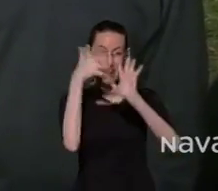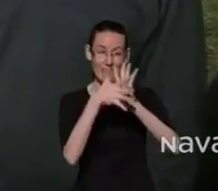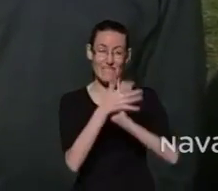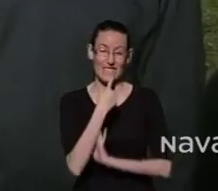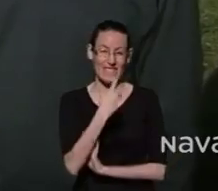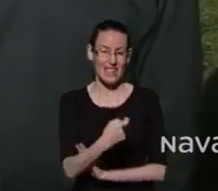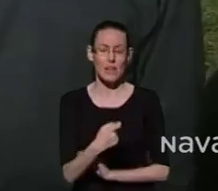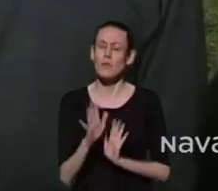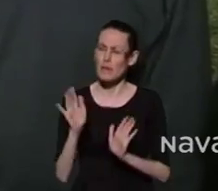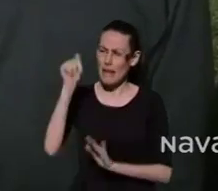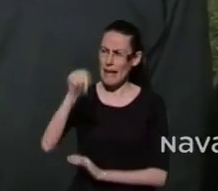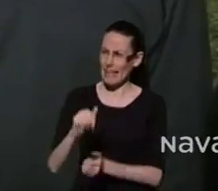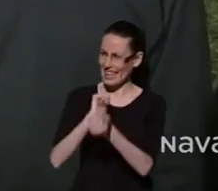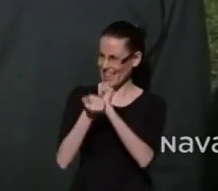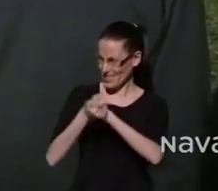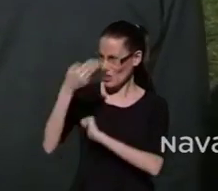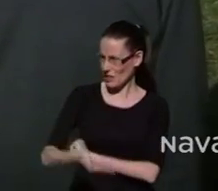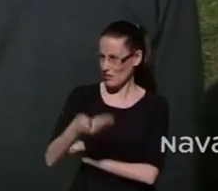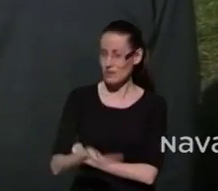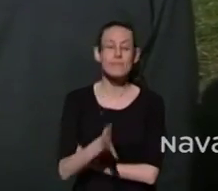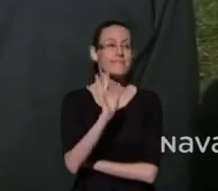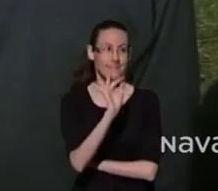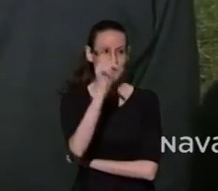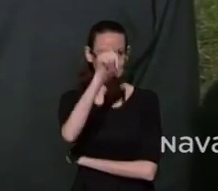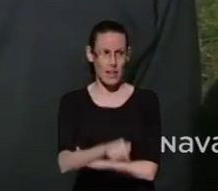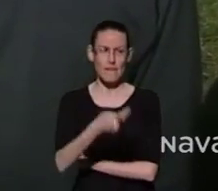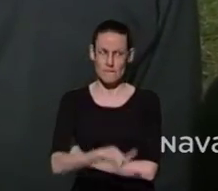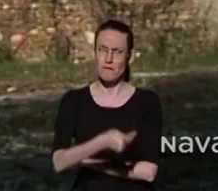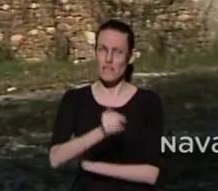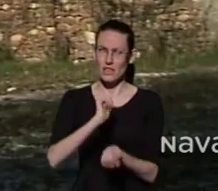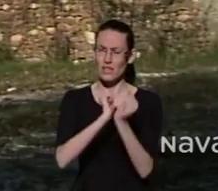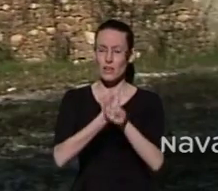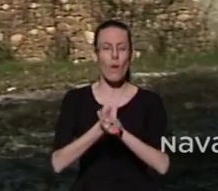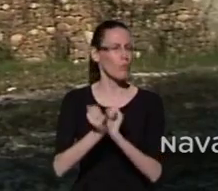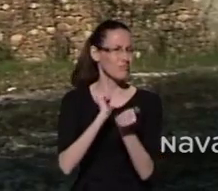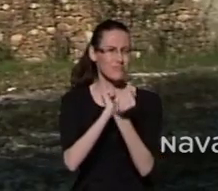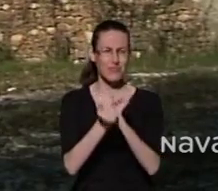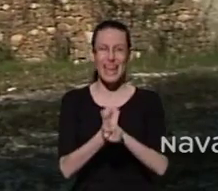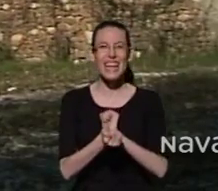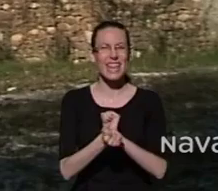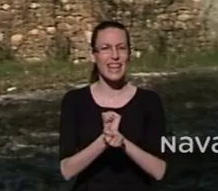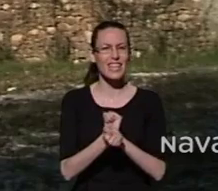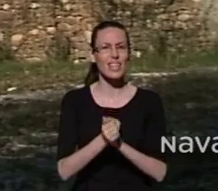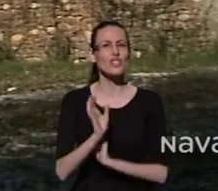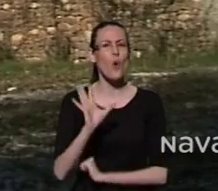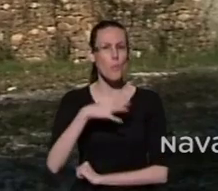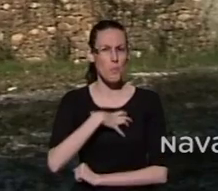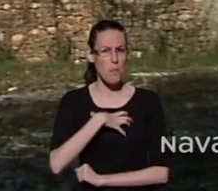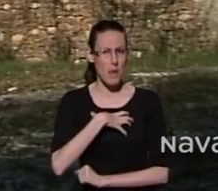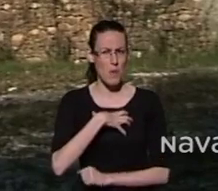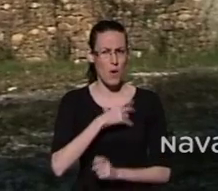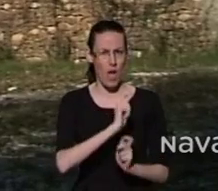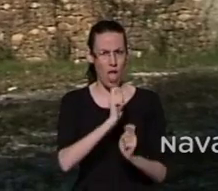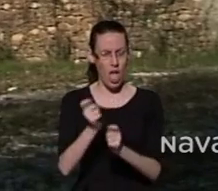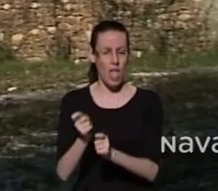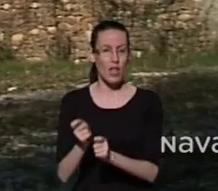cierto, aquí es importante el queso. Aquí es importante el queso, efectivamente. Además es un queso premiado y que